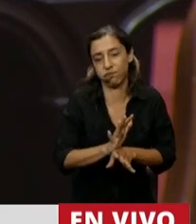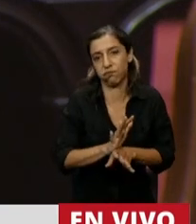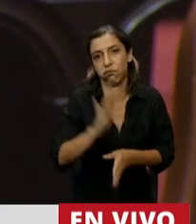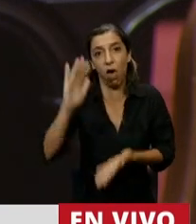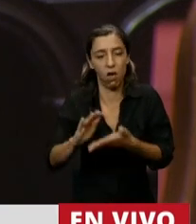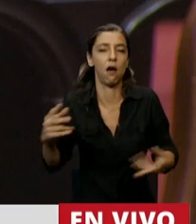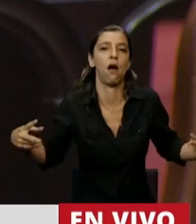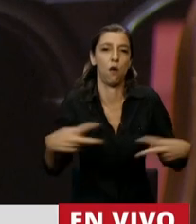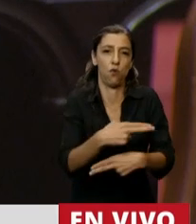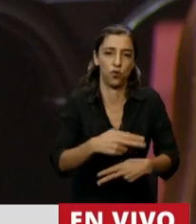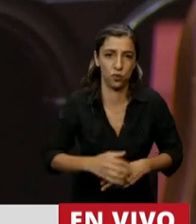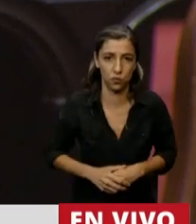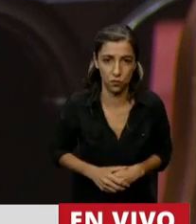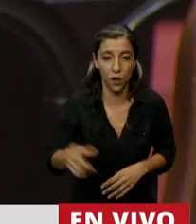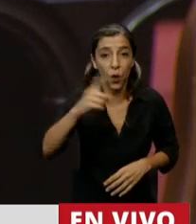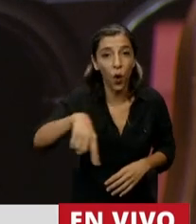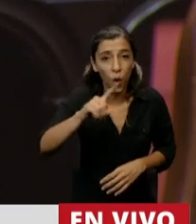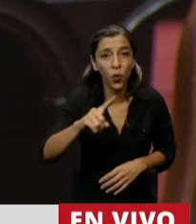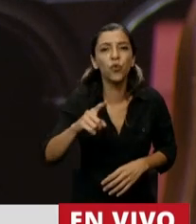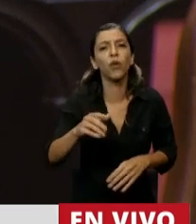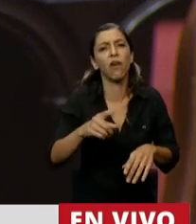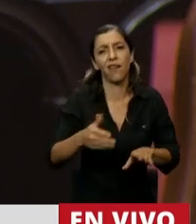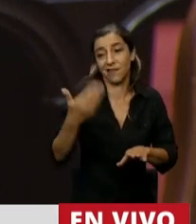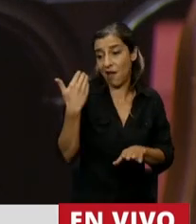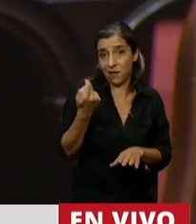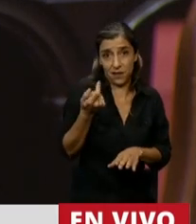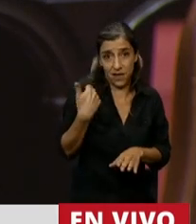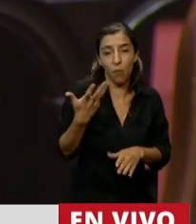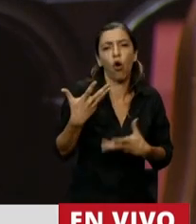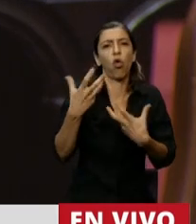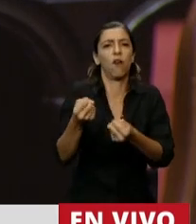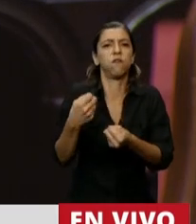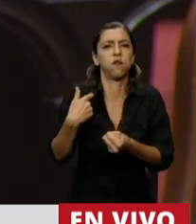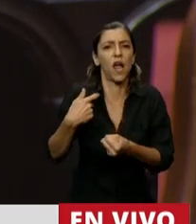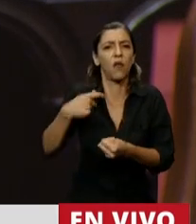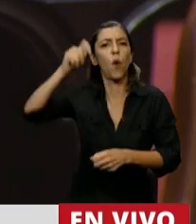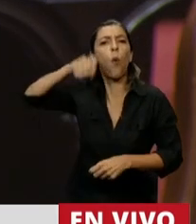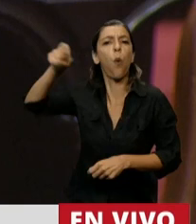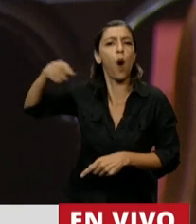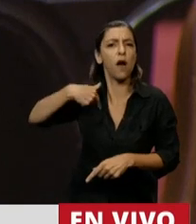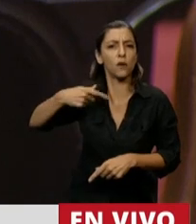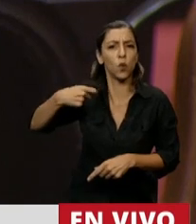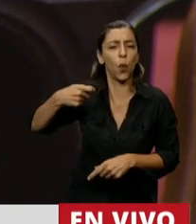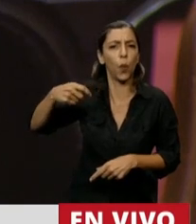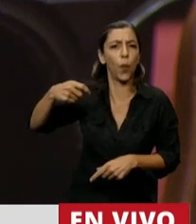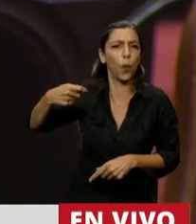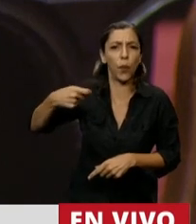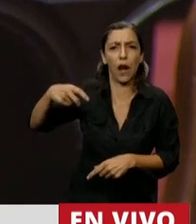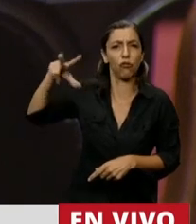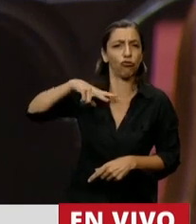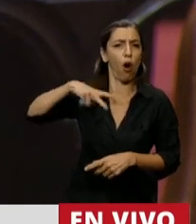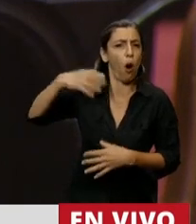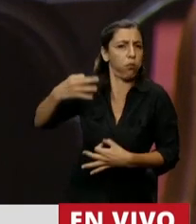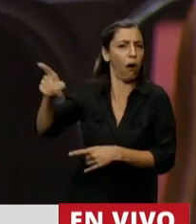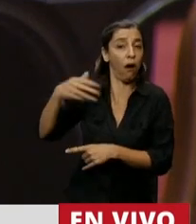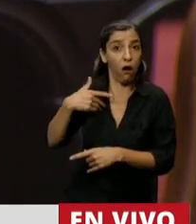hace poco lo hicieron, las jubilaciones de privilegio de los jueces y haber bastardeado sistemáticamente la jubilación